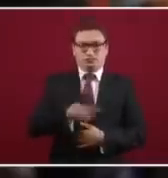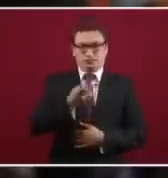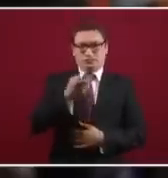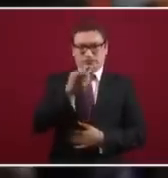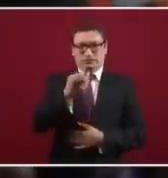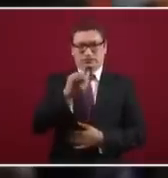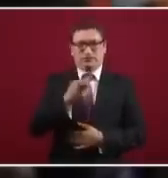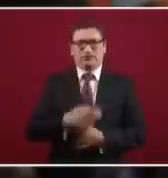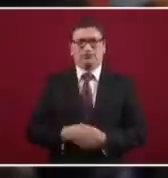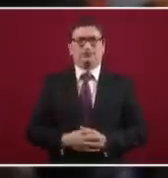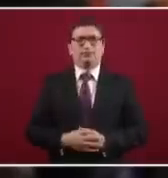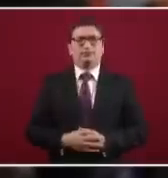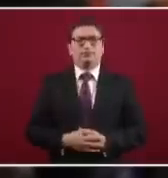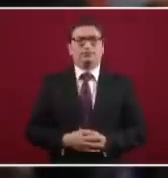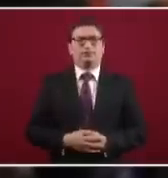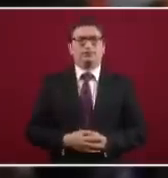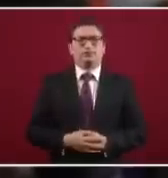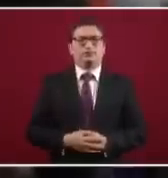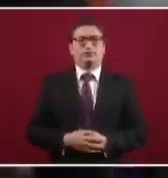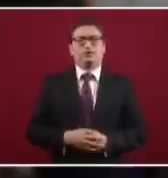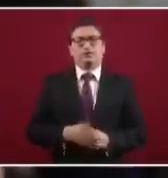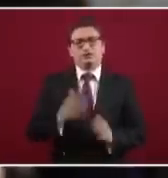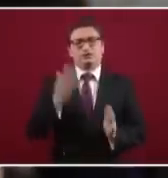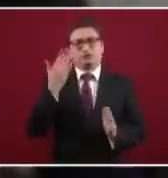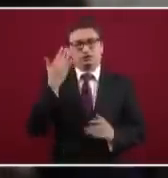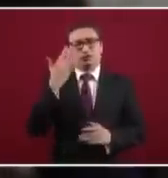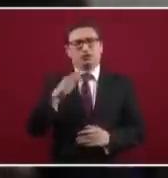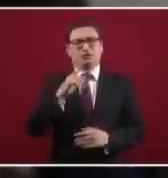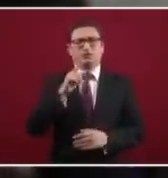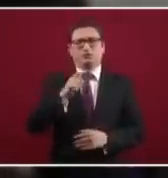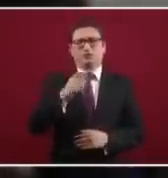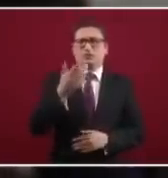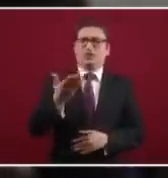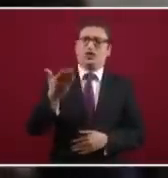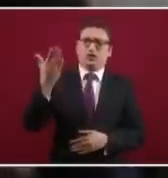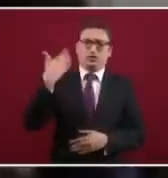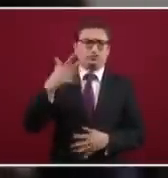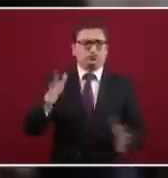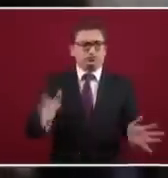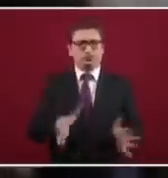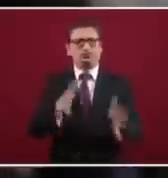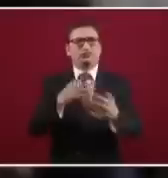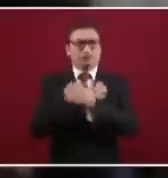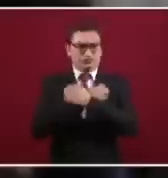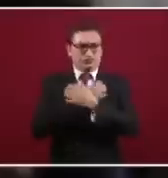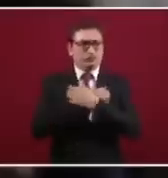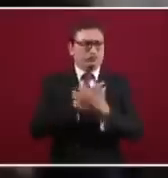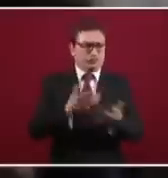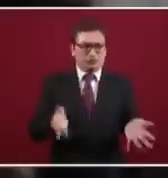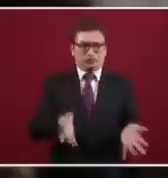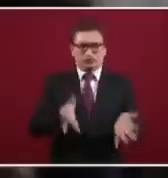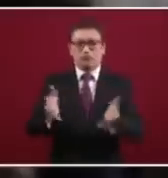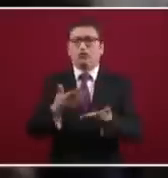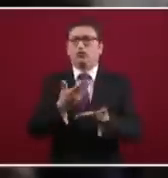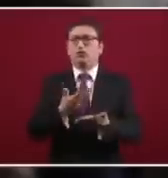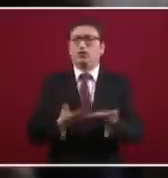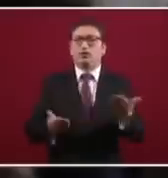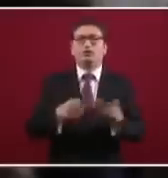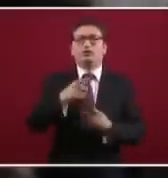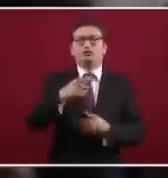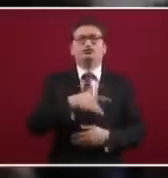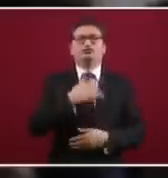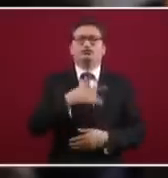sentido. ¿De qué forma, ya que usted fue y ha sido un principal promotor de la educación, de qué forma se está